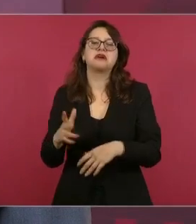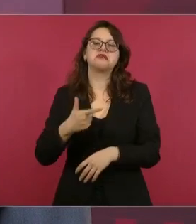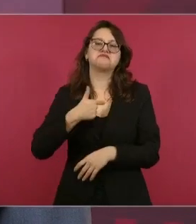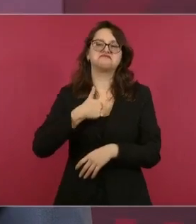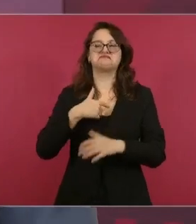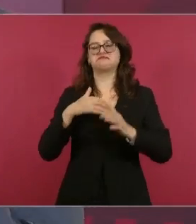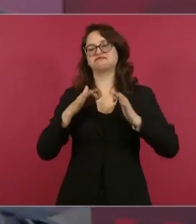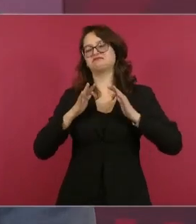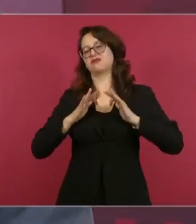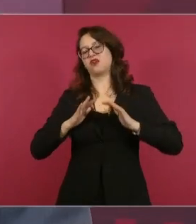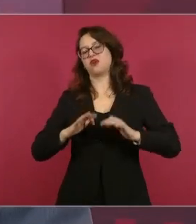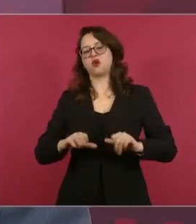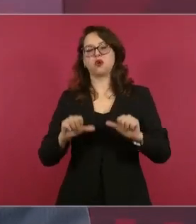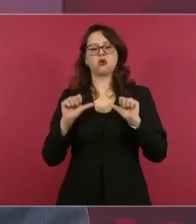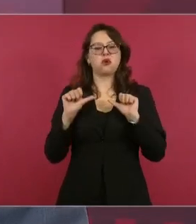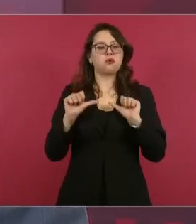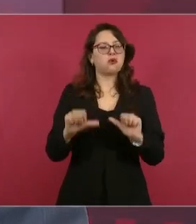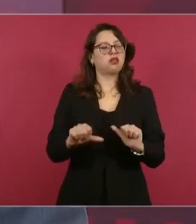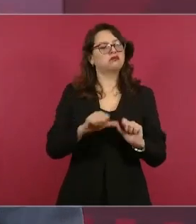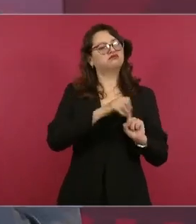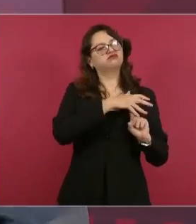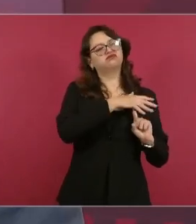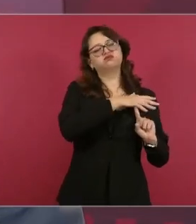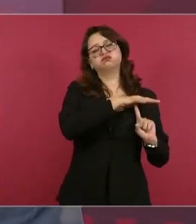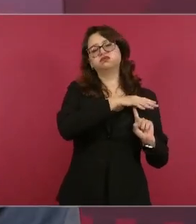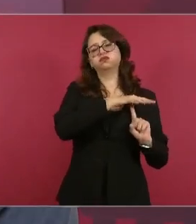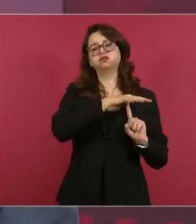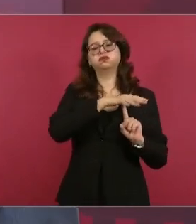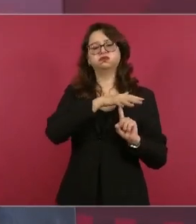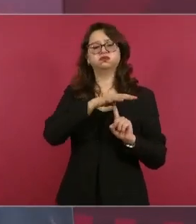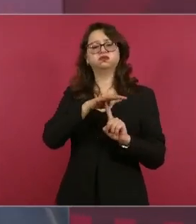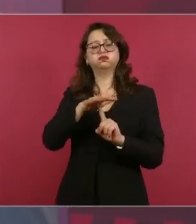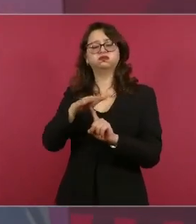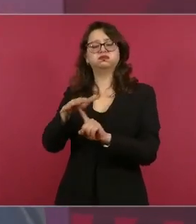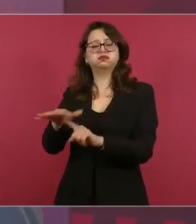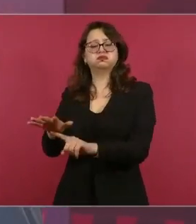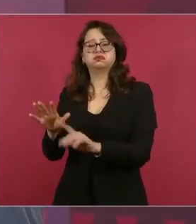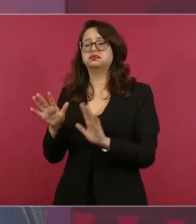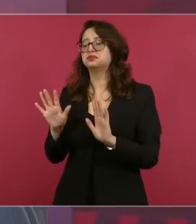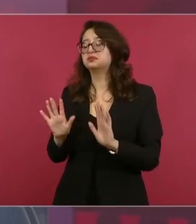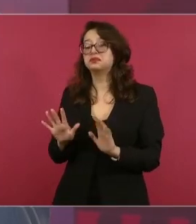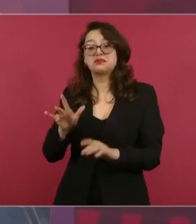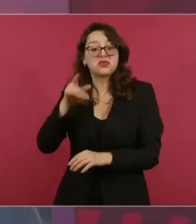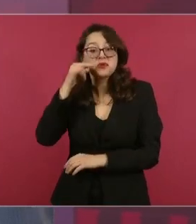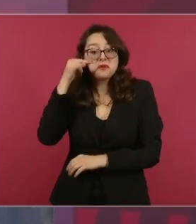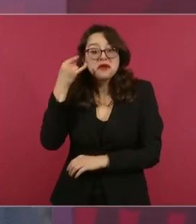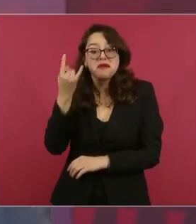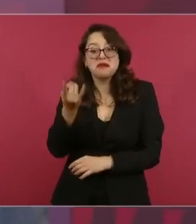naval, y ahí me reúno y ahí tomo el helicóptero